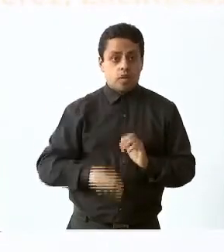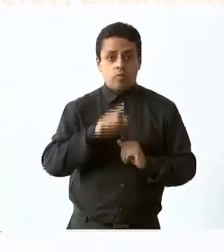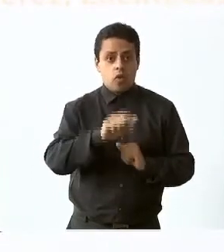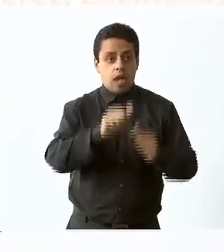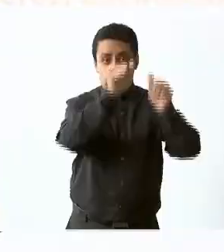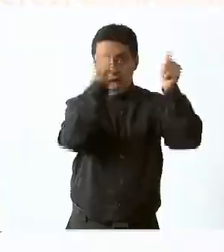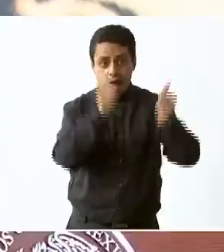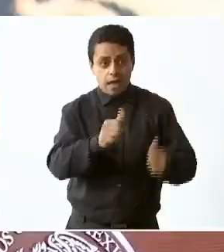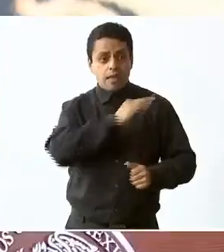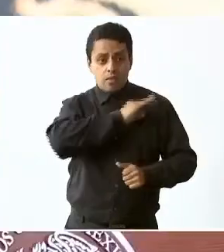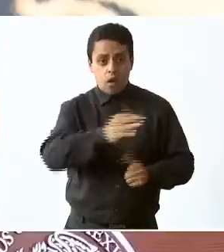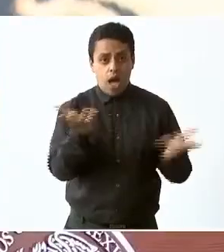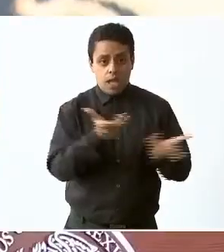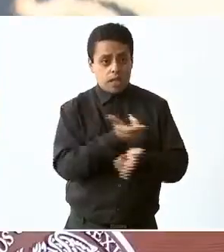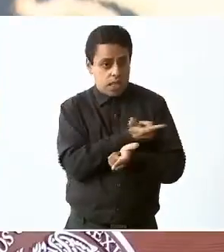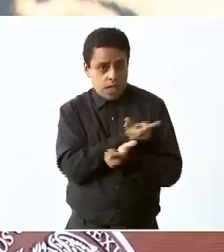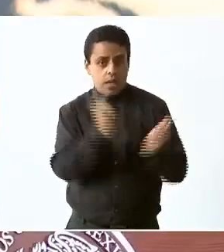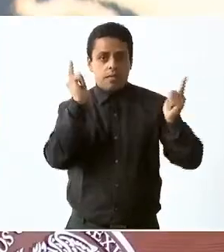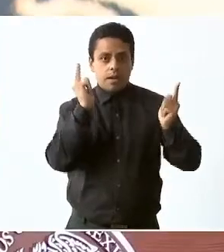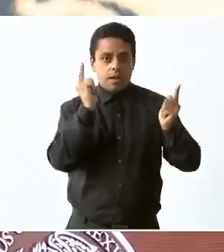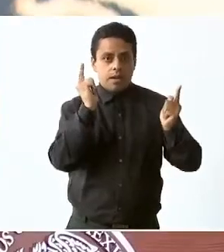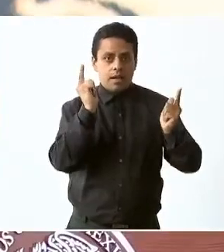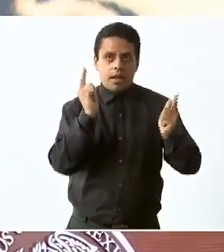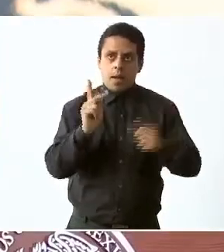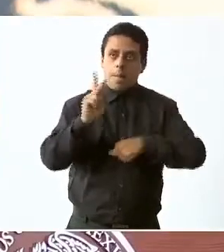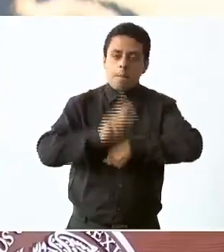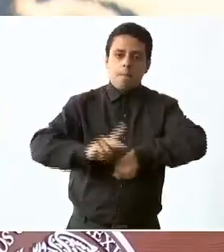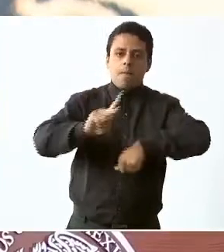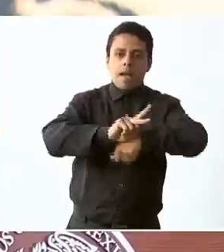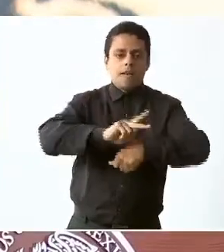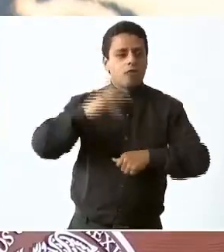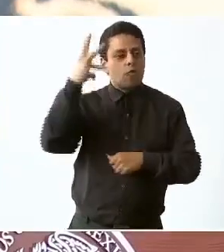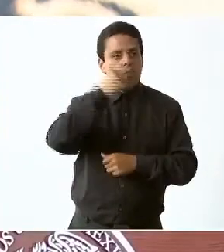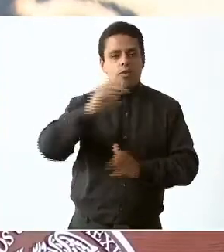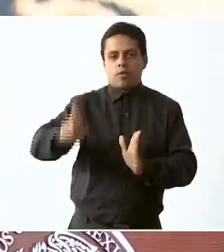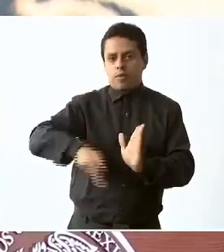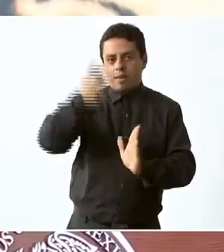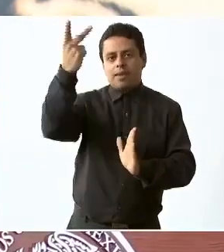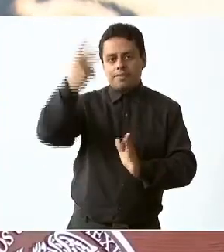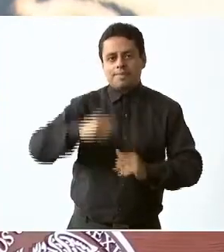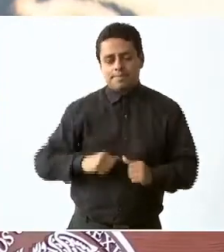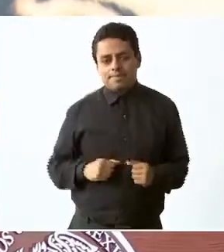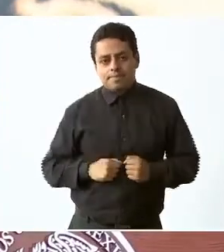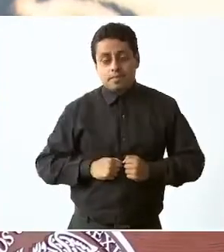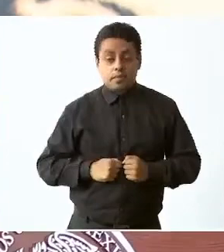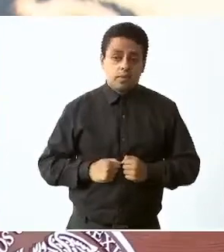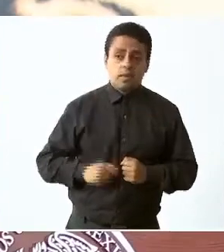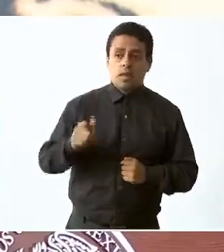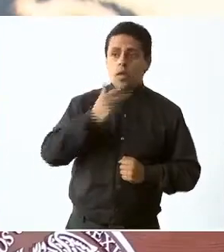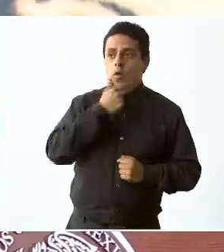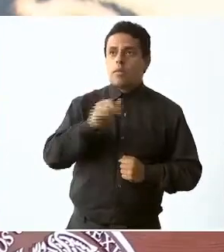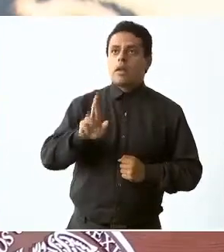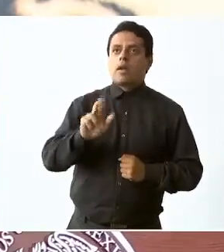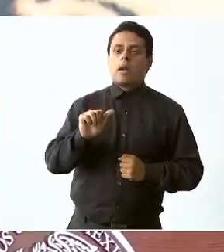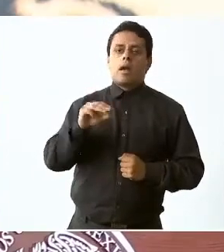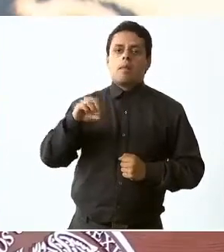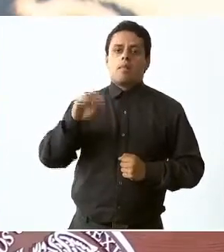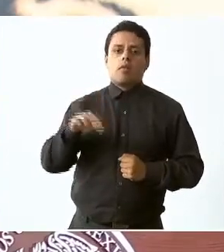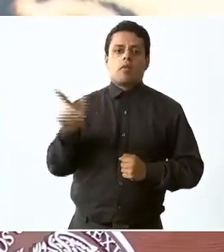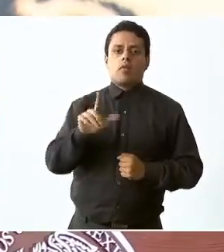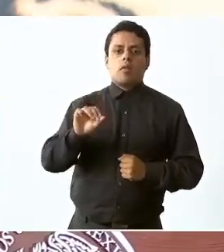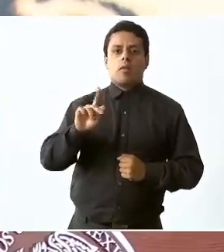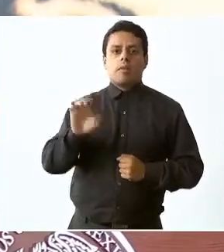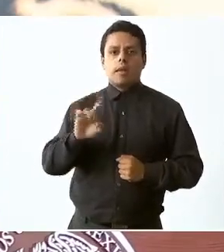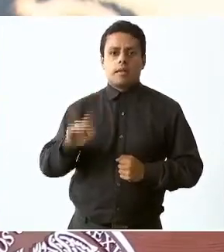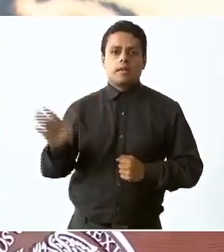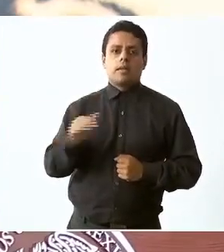lo imposible, una patria suave se vuelve a construir. Ramón López Velarde sublimó la patria en